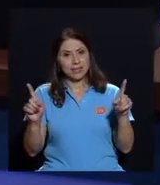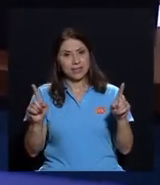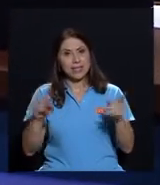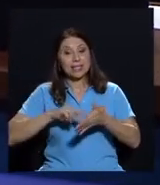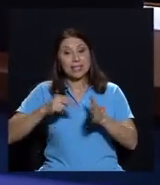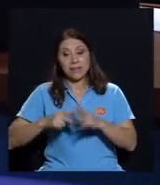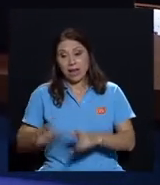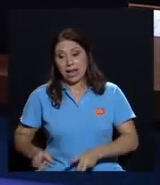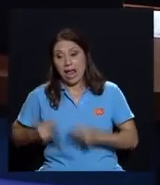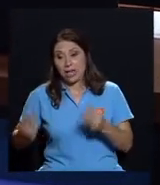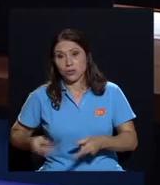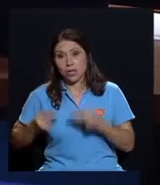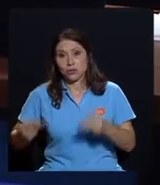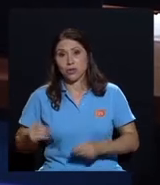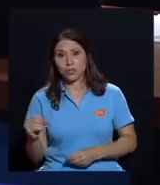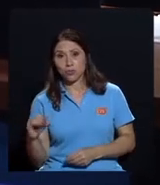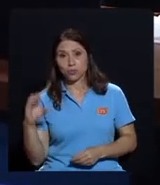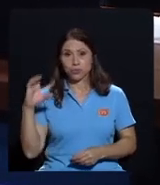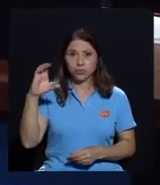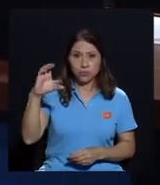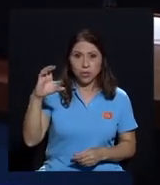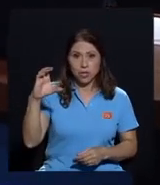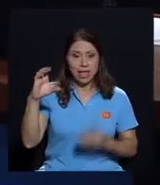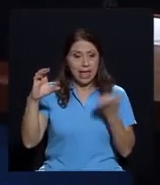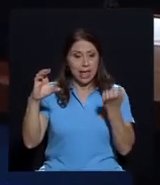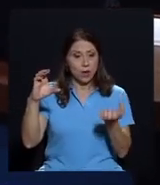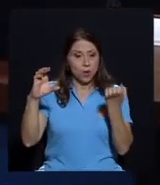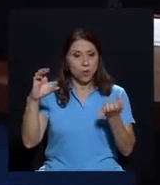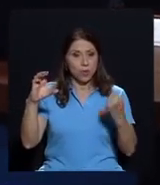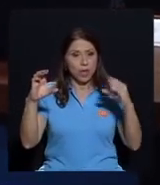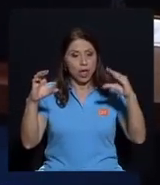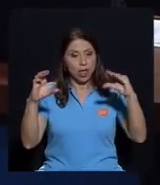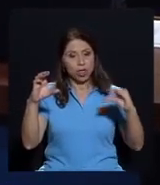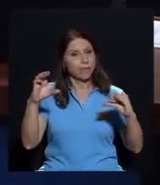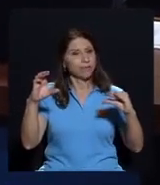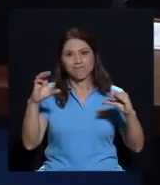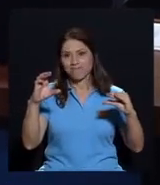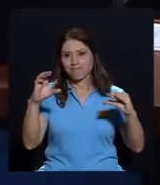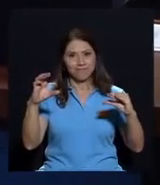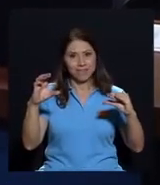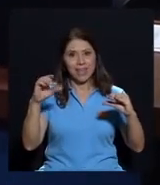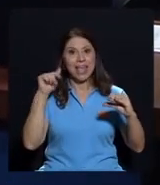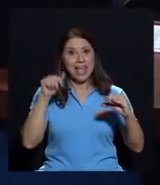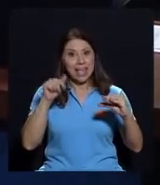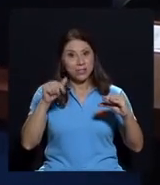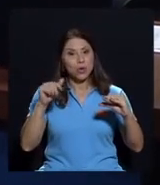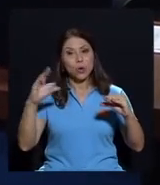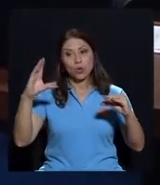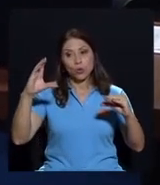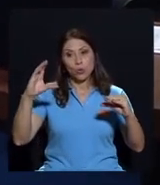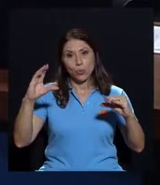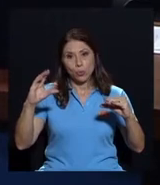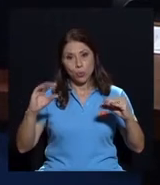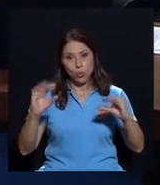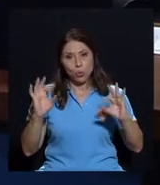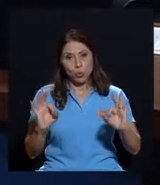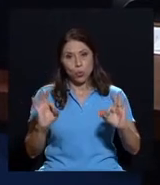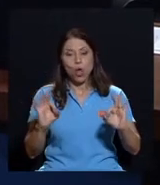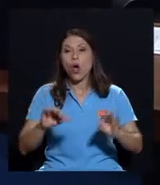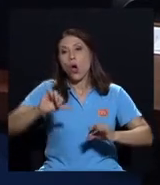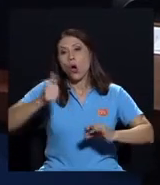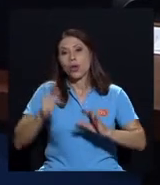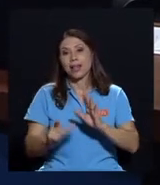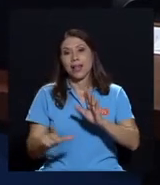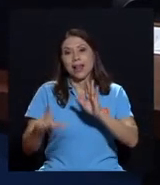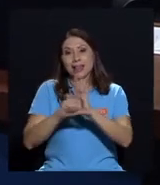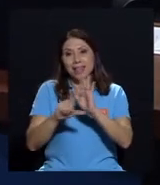al crecimiento nominal de la economía y eso paulatinamente atenuará el crecimiento del gasto otra de las leyes que se han planteado